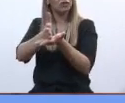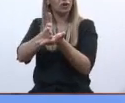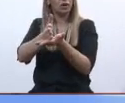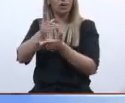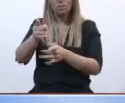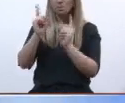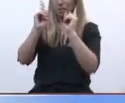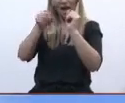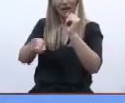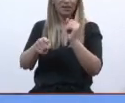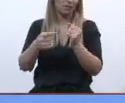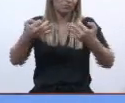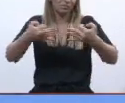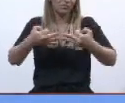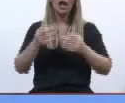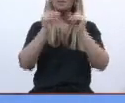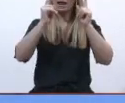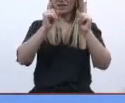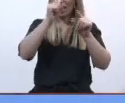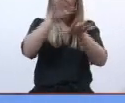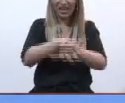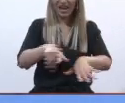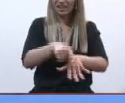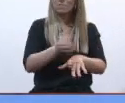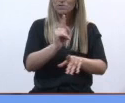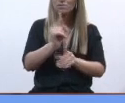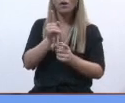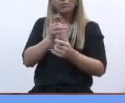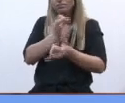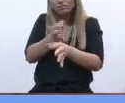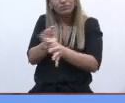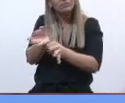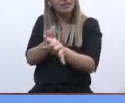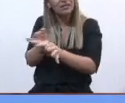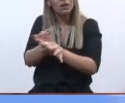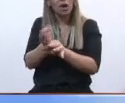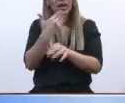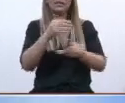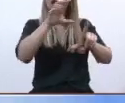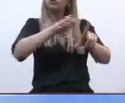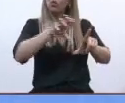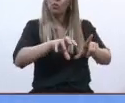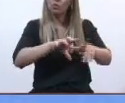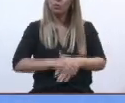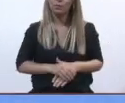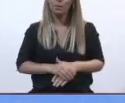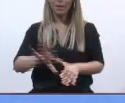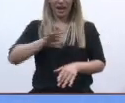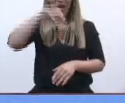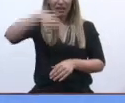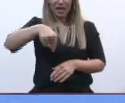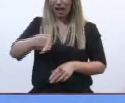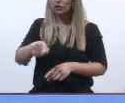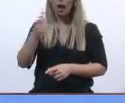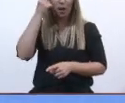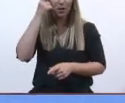gran maestra, su maestra de jardín de infantes, que a través del Zoom le pudo enseñar. Y pudo aprender este año, y me lo refresca,